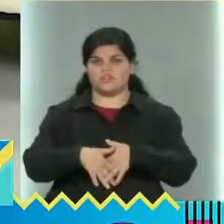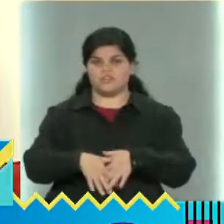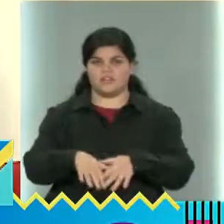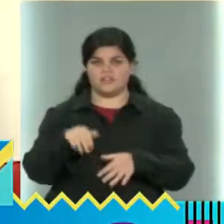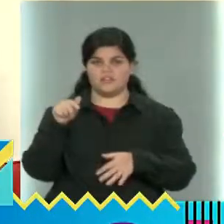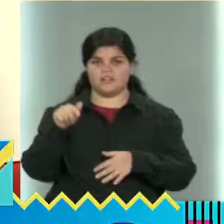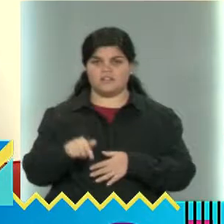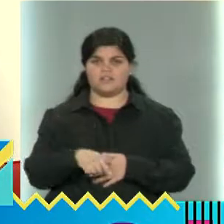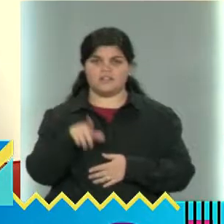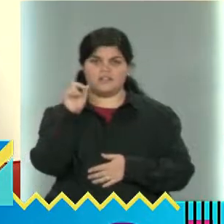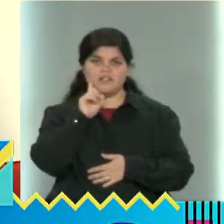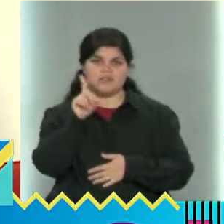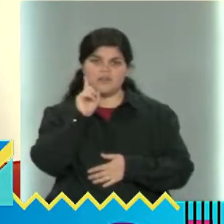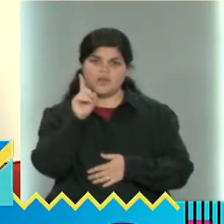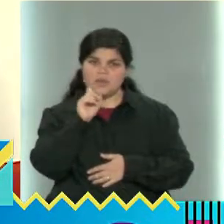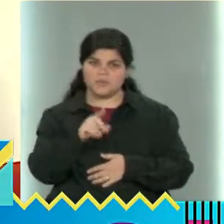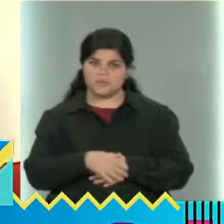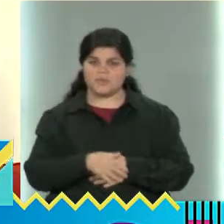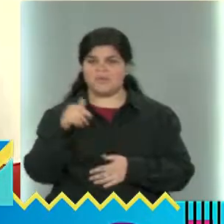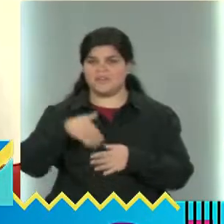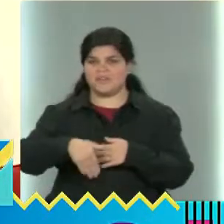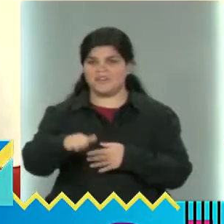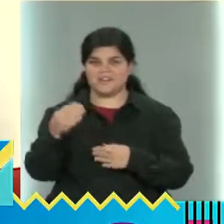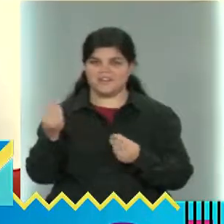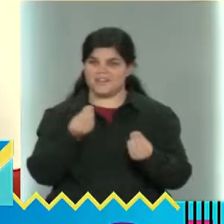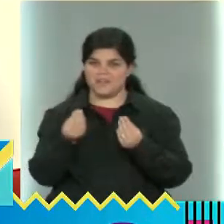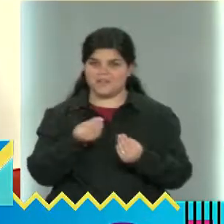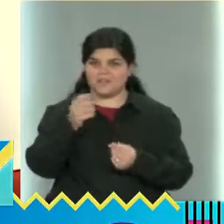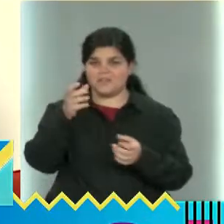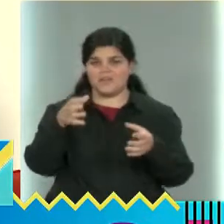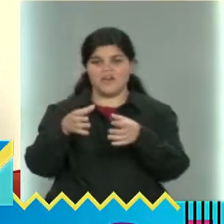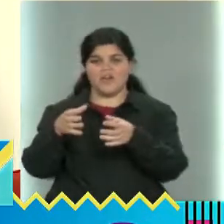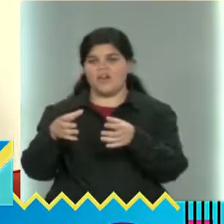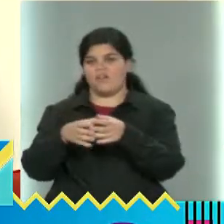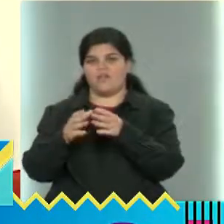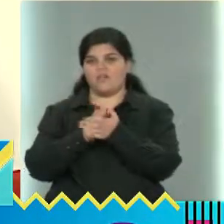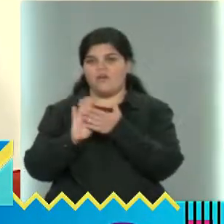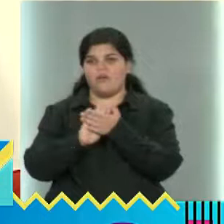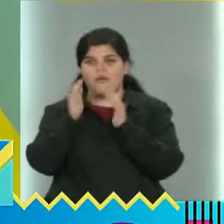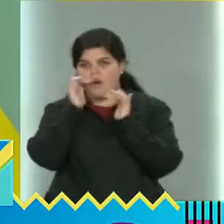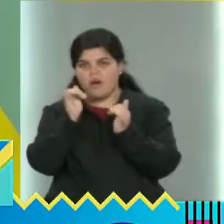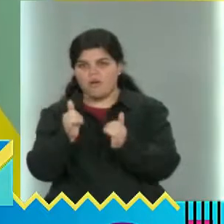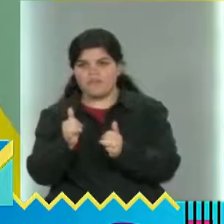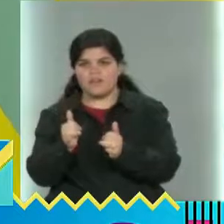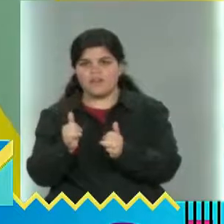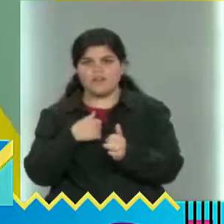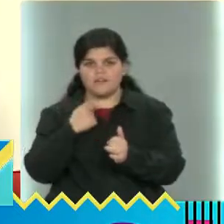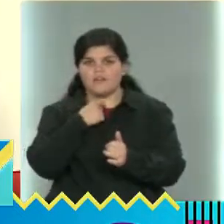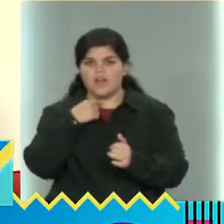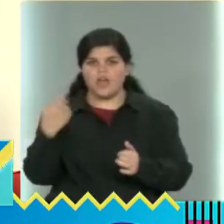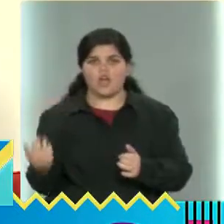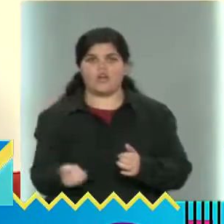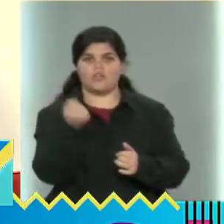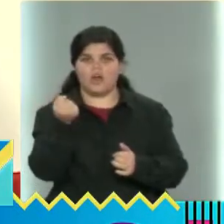lo hace. El problema es que quizás las nuevas generaciones quieran encontrarlo, no ir a buscarlo. Por eso